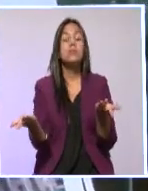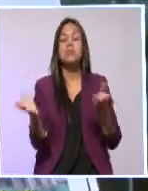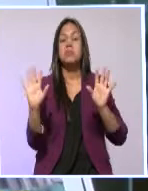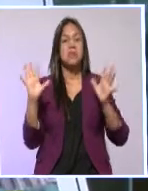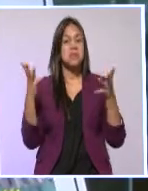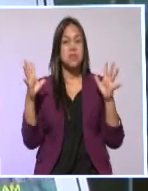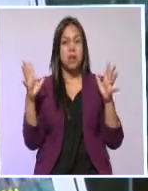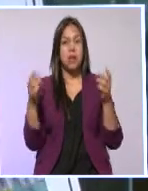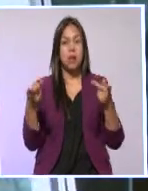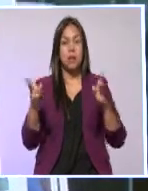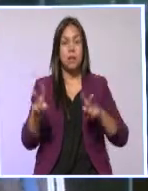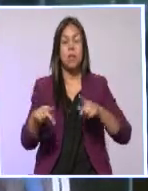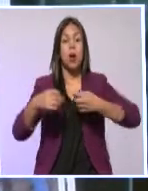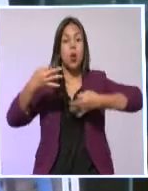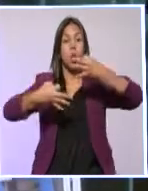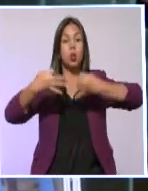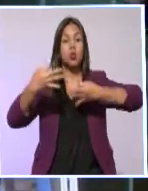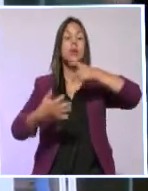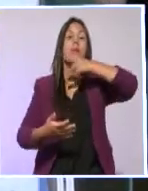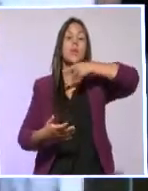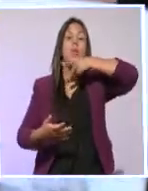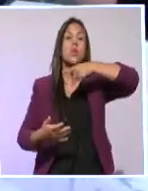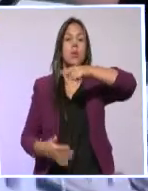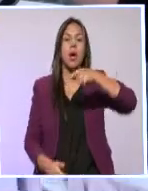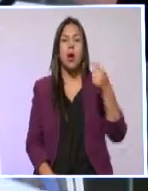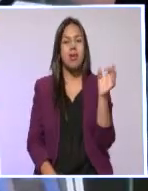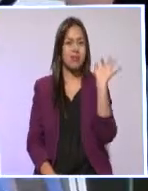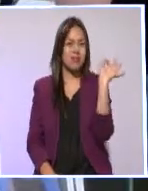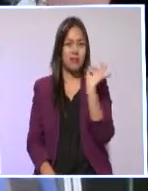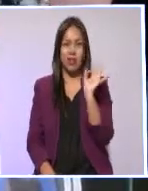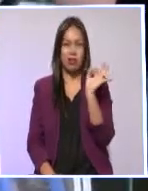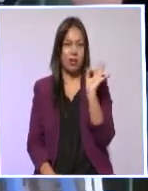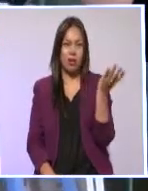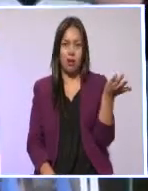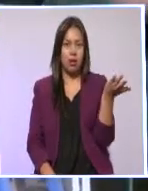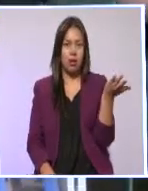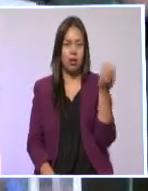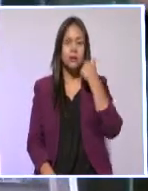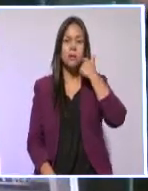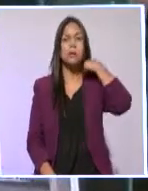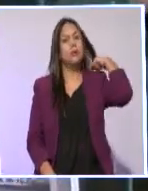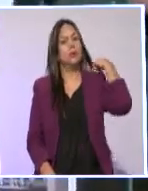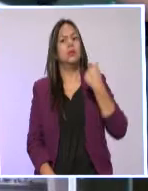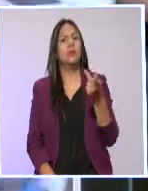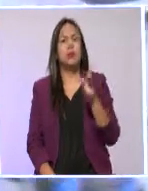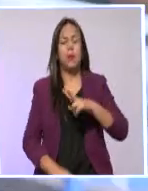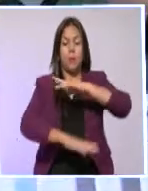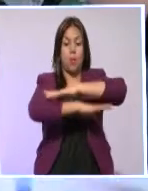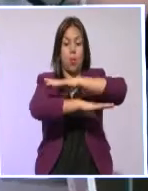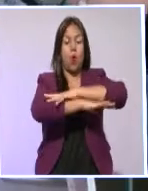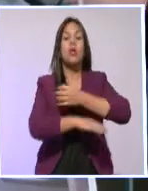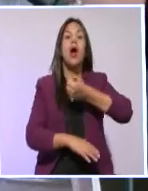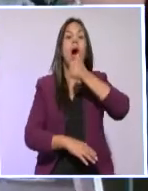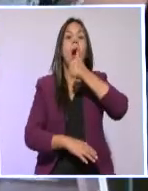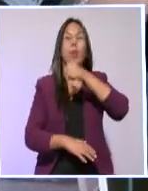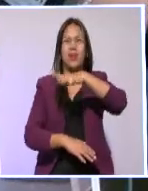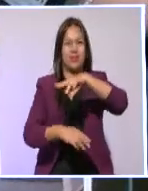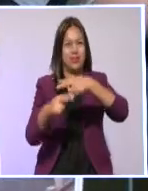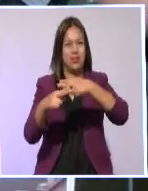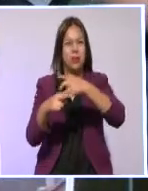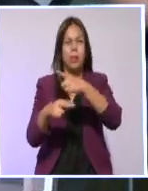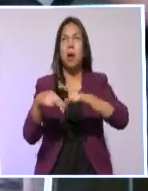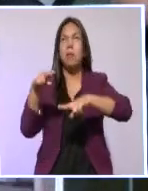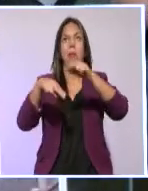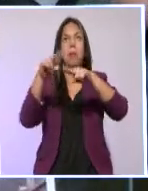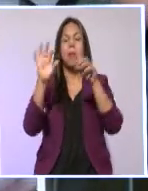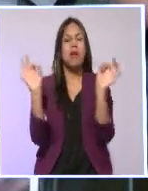El Palacio de Justicia de Puerto Viejo todavía no terminan de reconstruirlo. Puerto Aguas, ni siquiera han empezado a reconstruir.